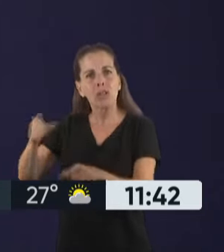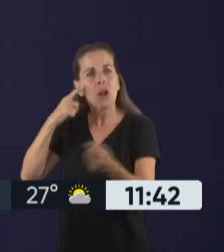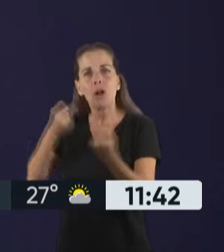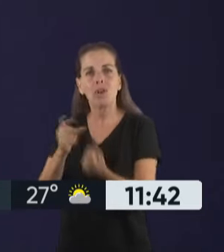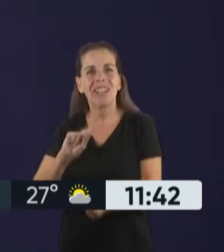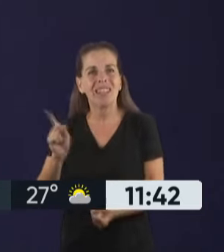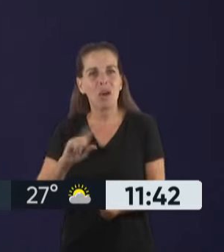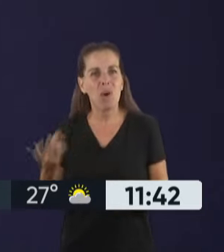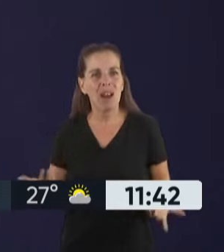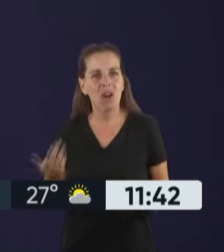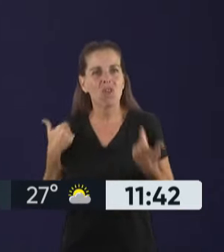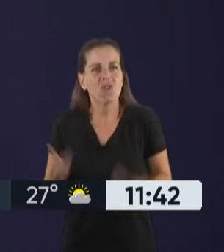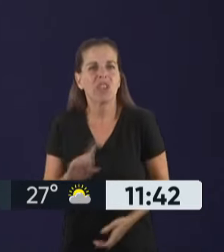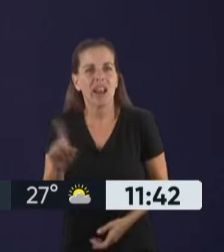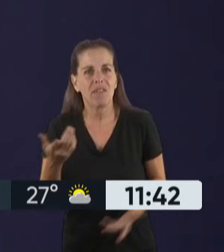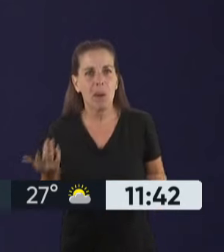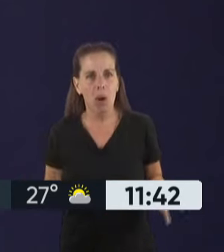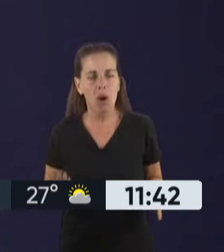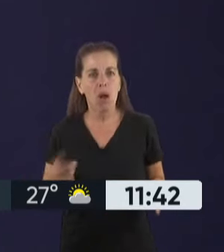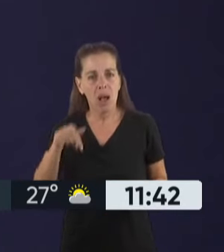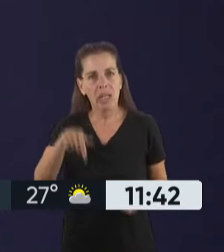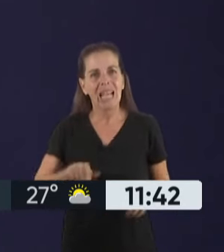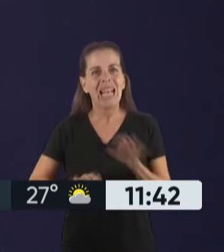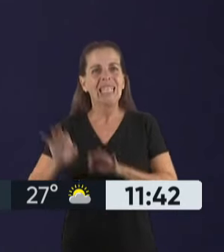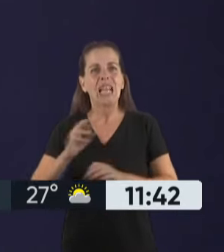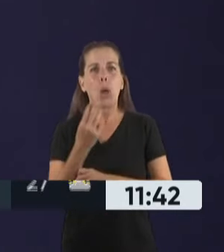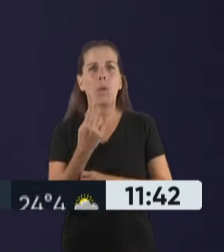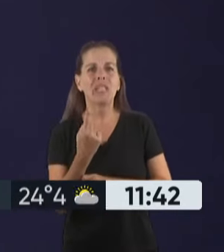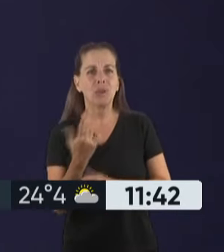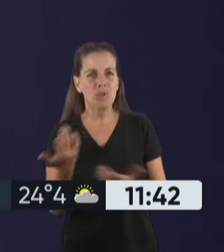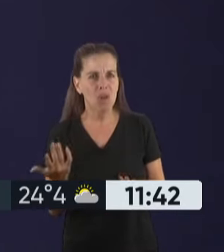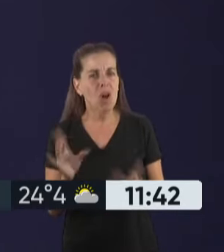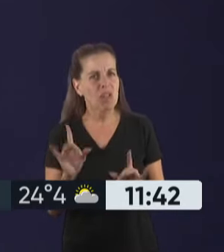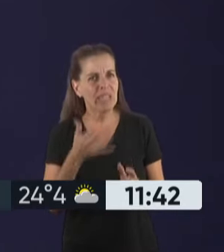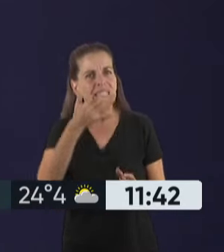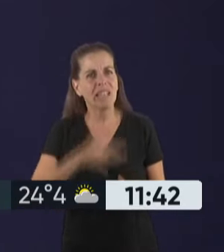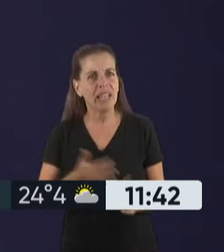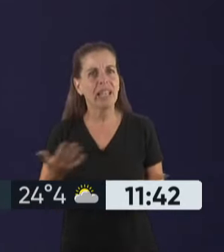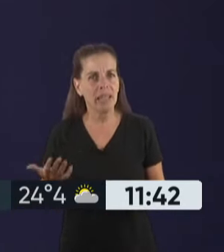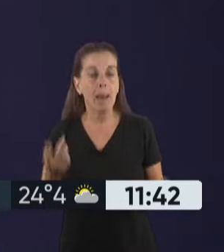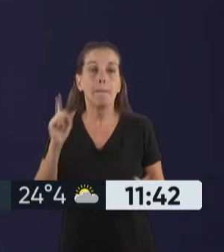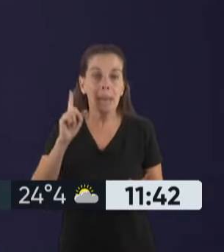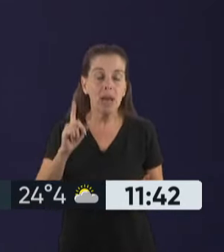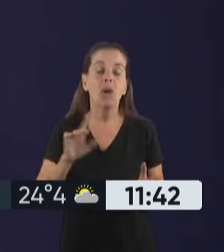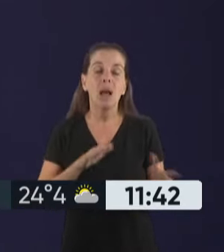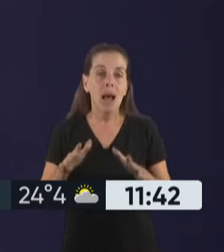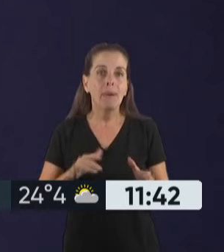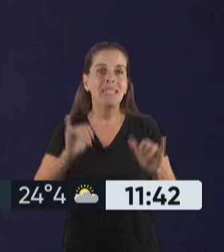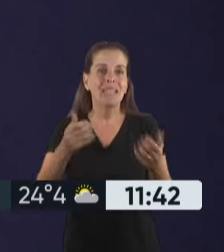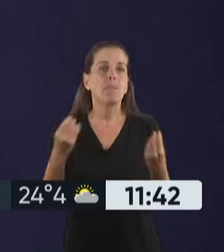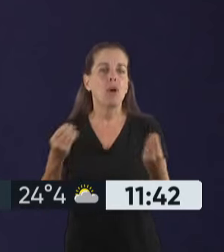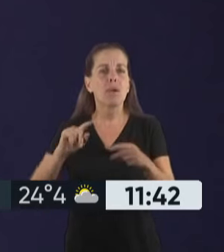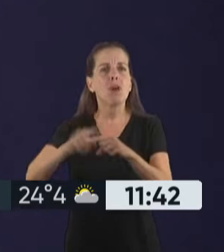en el siglo XXI pero absolutamente entendible porque tenemos una política del siglo